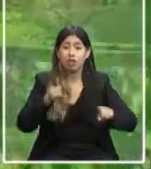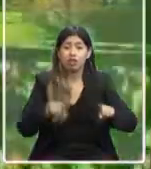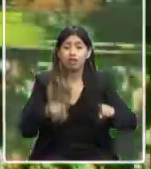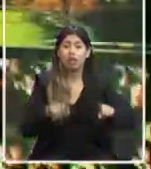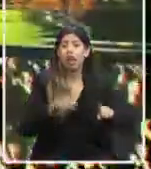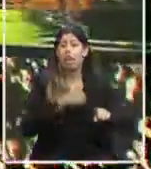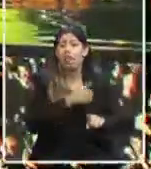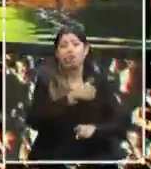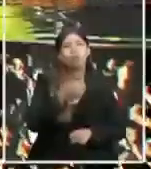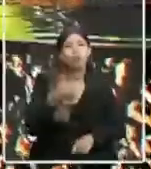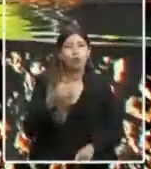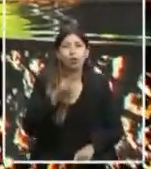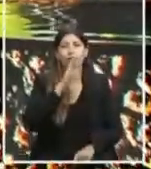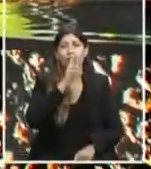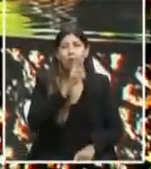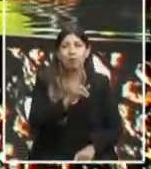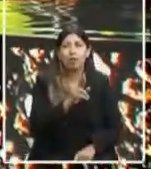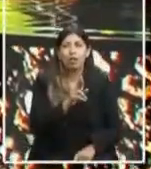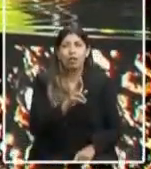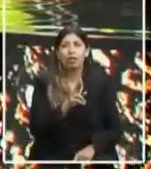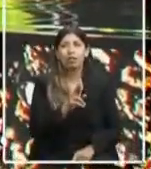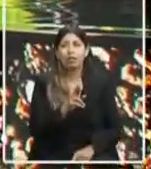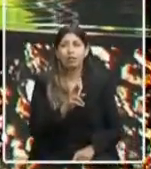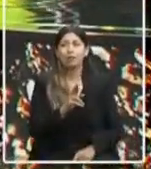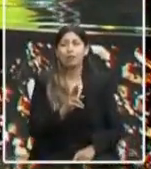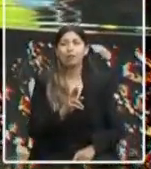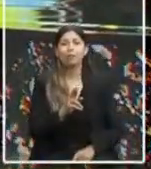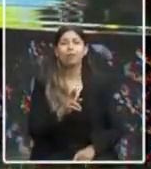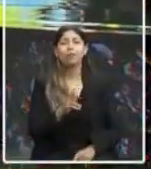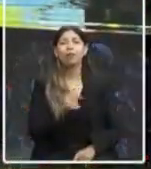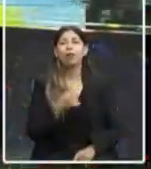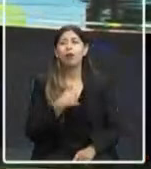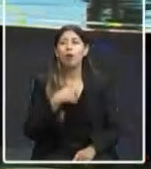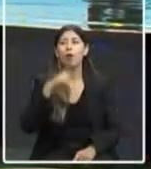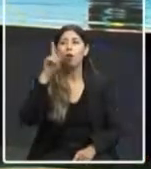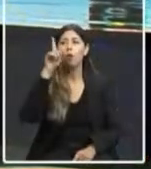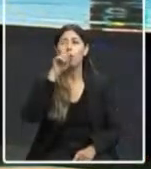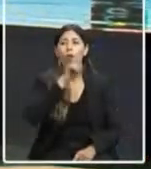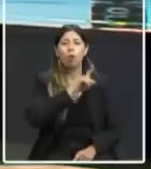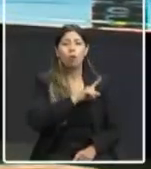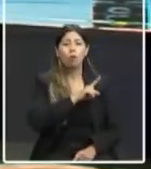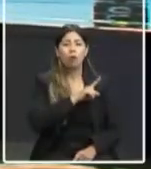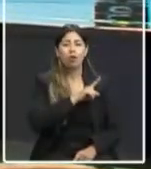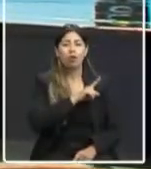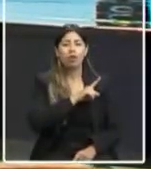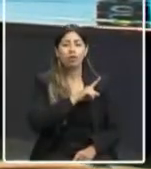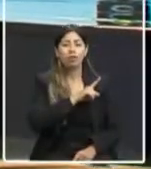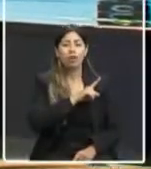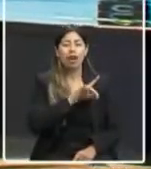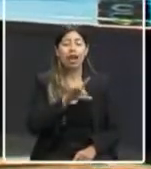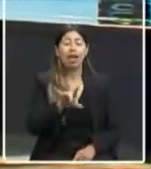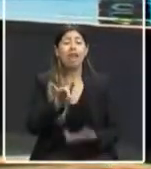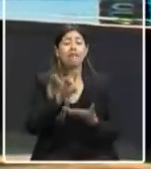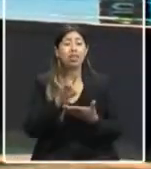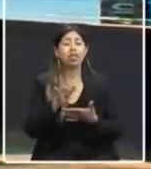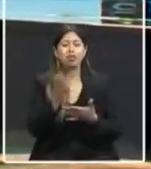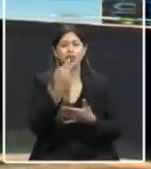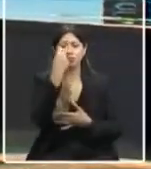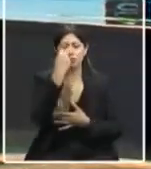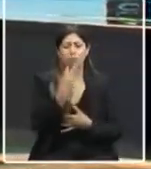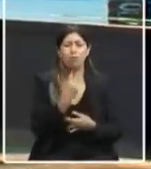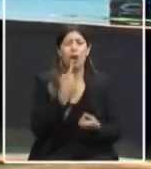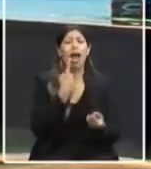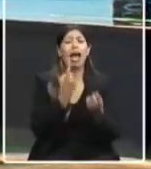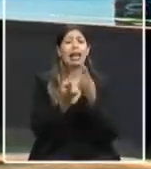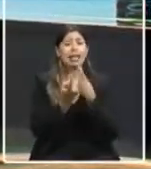entre todos, y mi invitación final es que seamos autocríticos, es decir, que